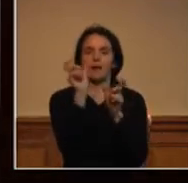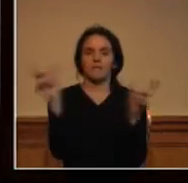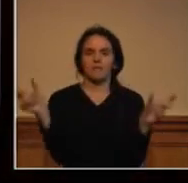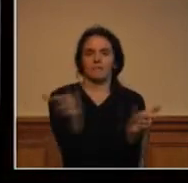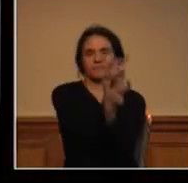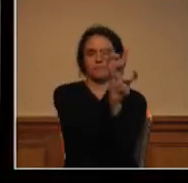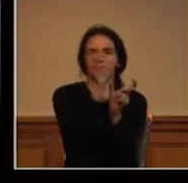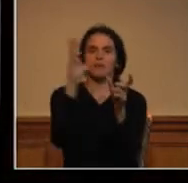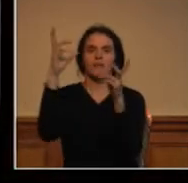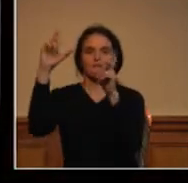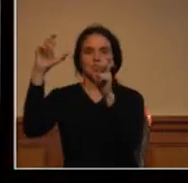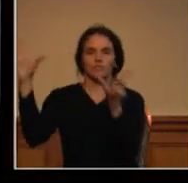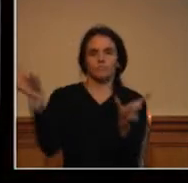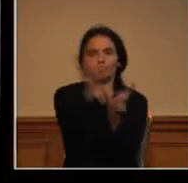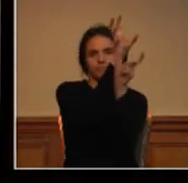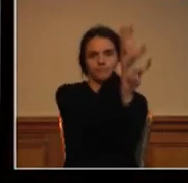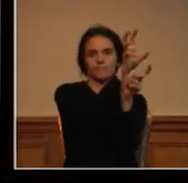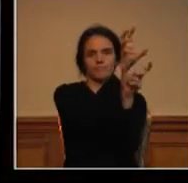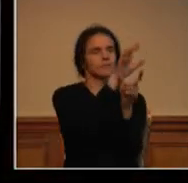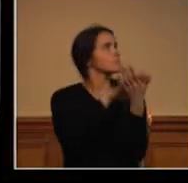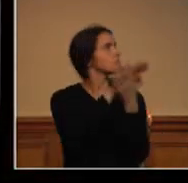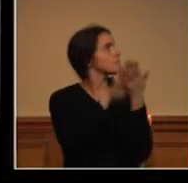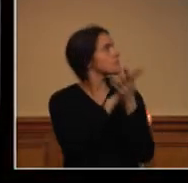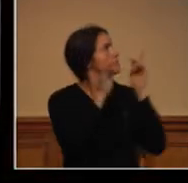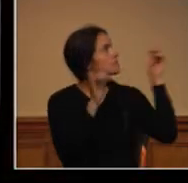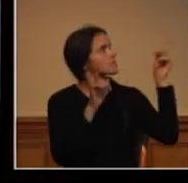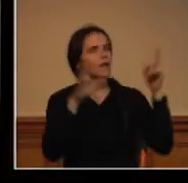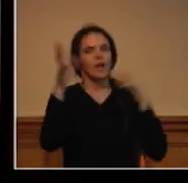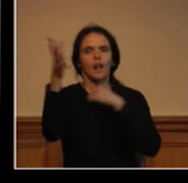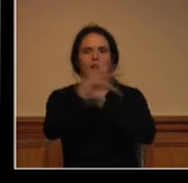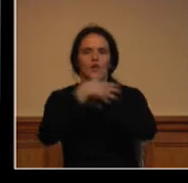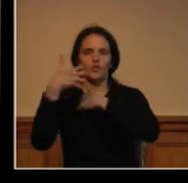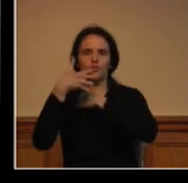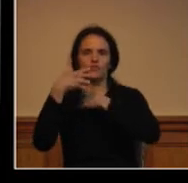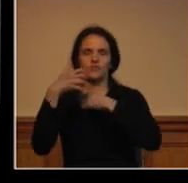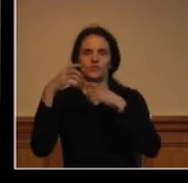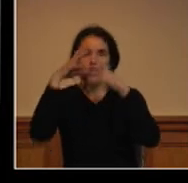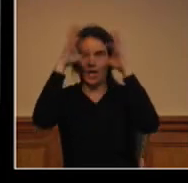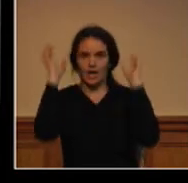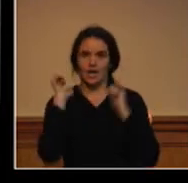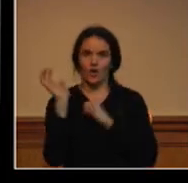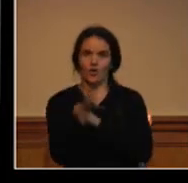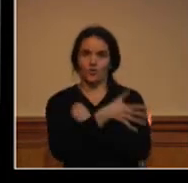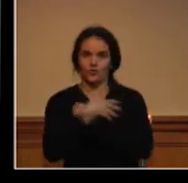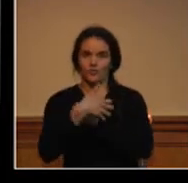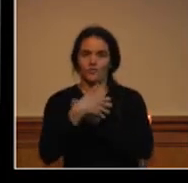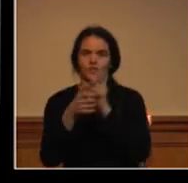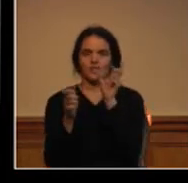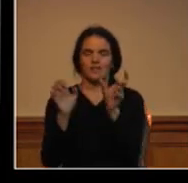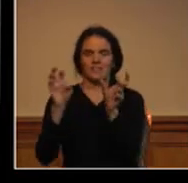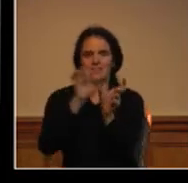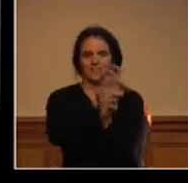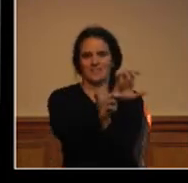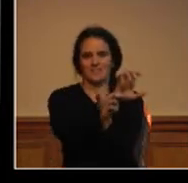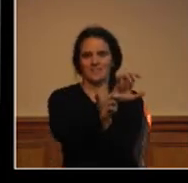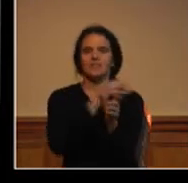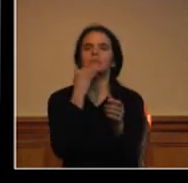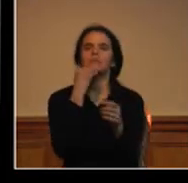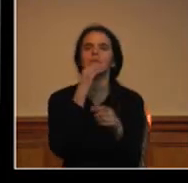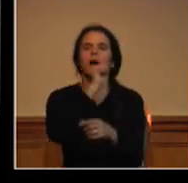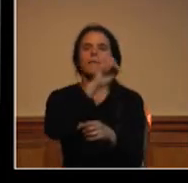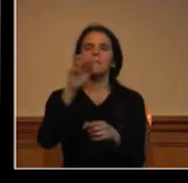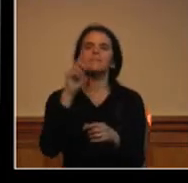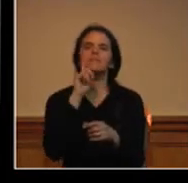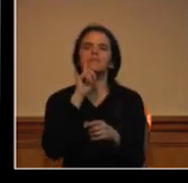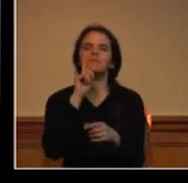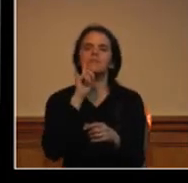asociada. En este caso, elegimos la imagen del león y nos aparece la palabra león. La aplicación también tiene